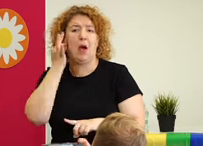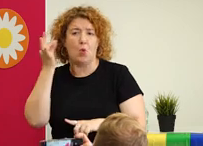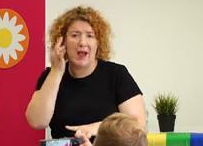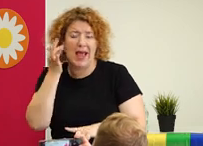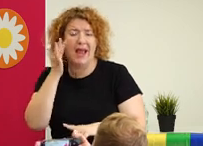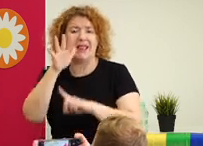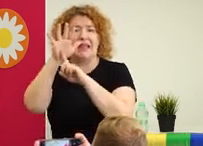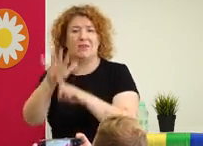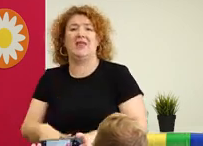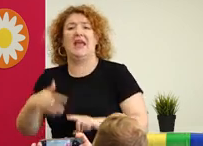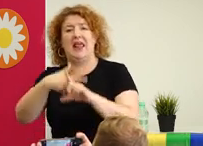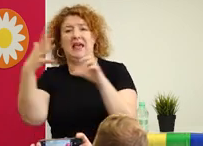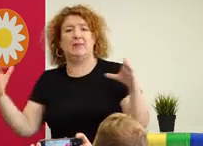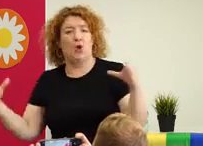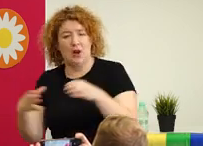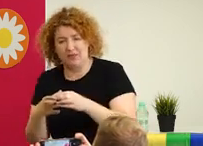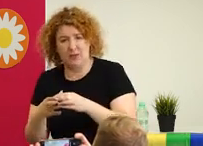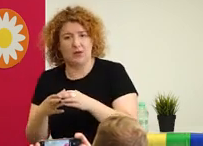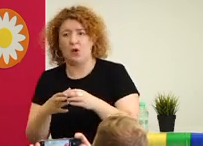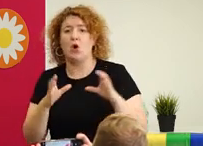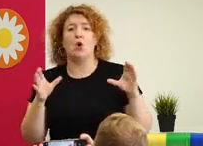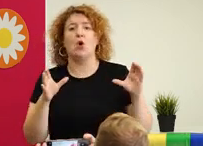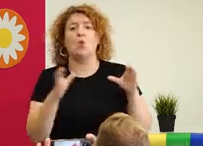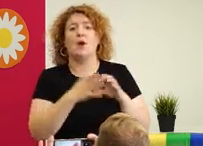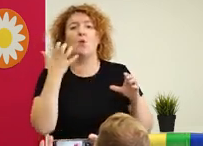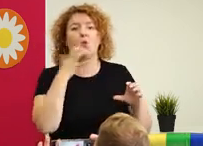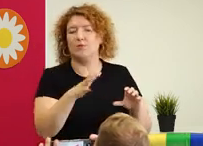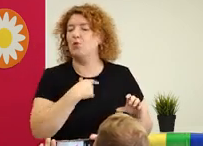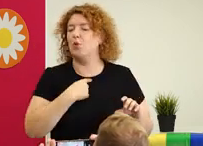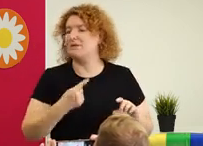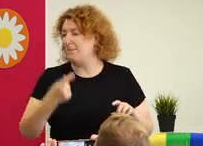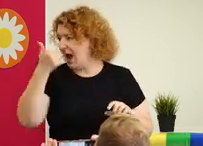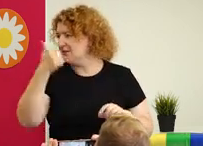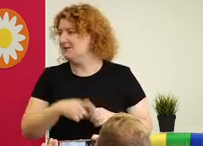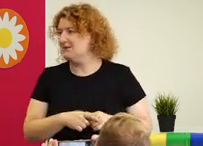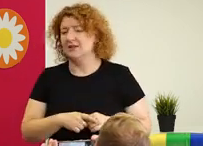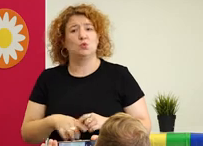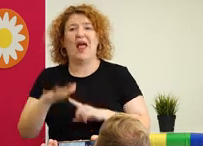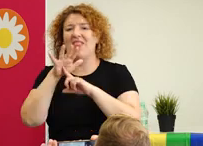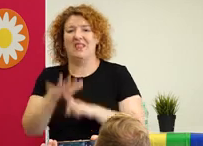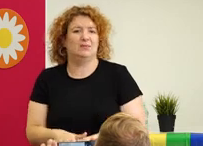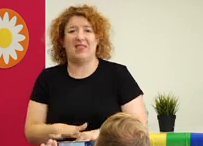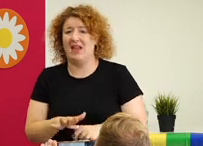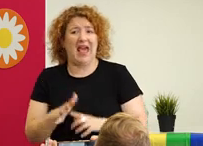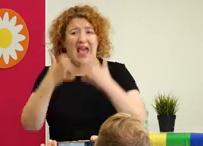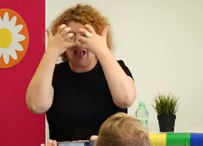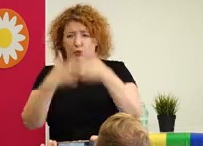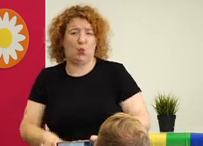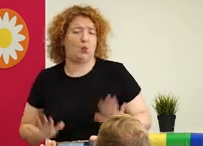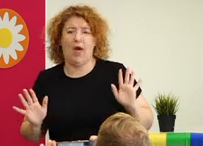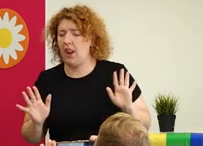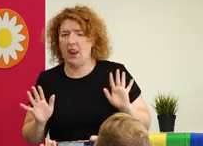discriminación del colectivo LGTBI o de la comunidad queer, que me gusta mucho más, es una discriminación